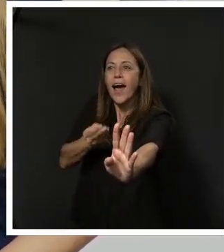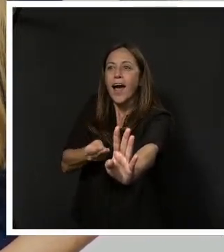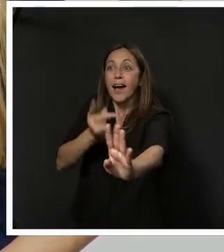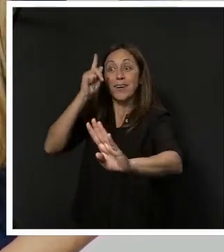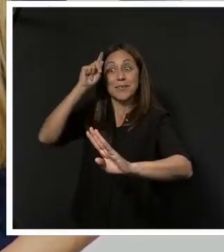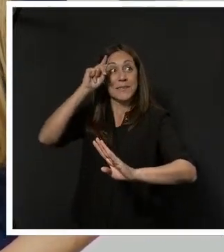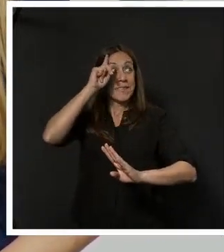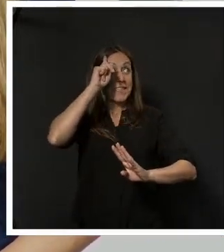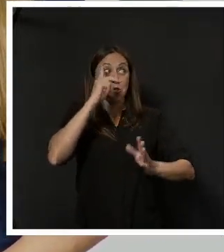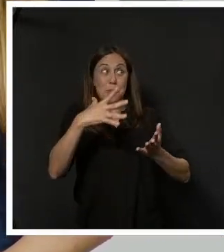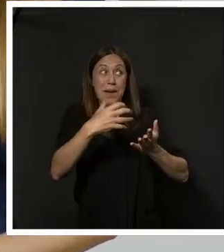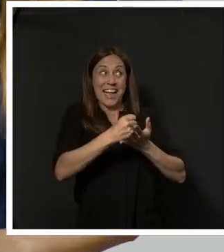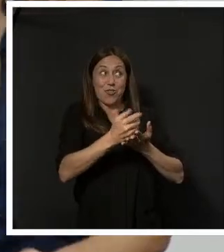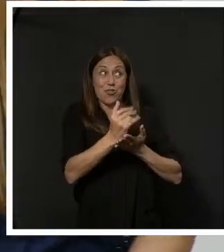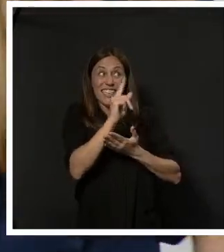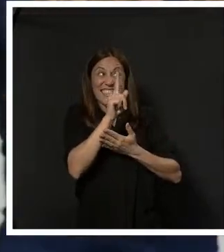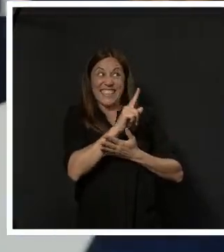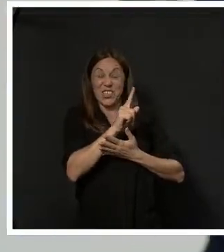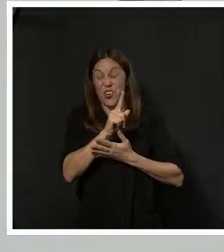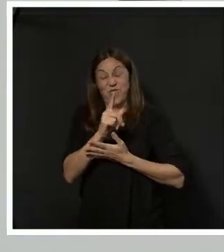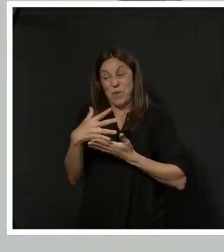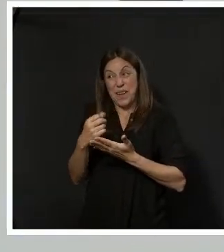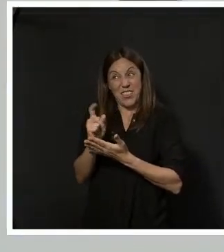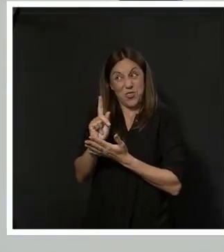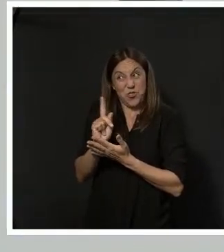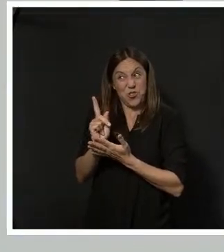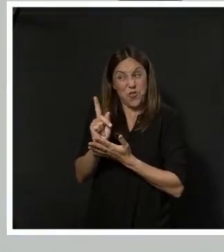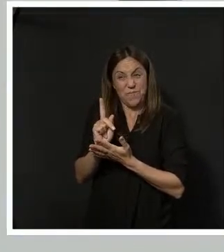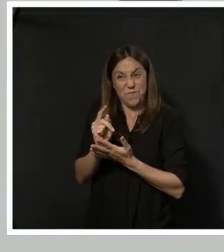Para todo seguro que no hay Pero bueno